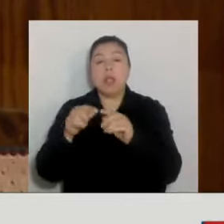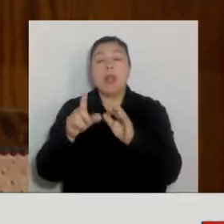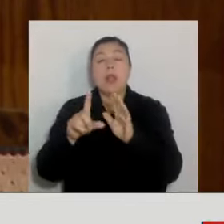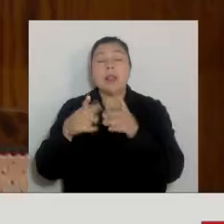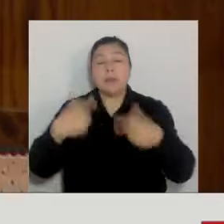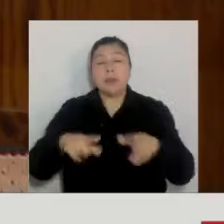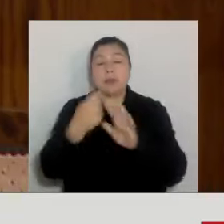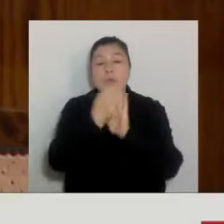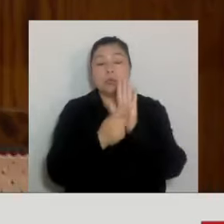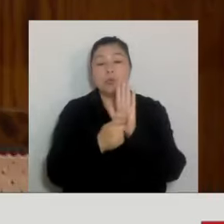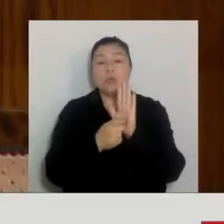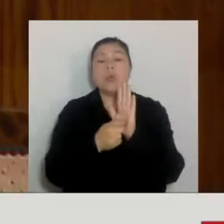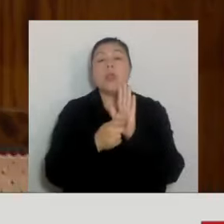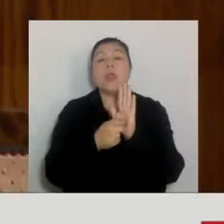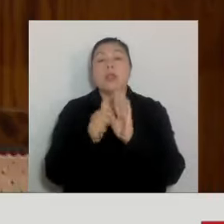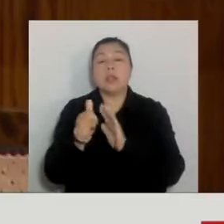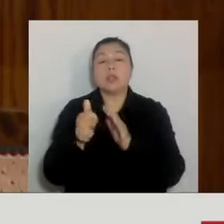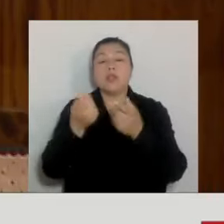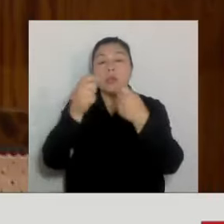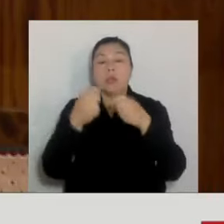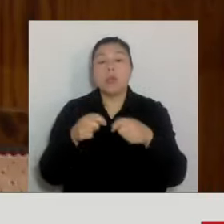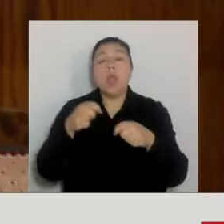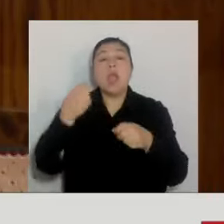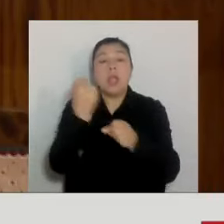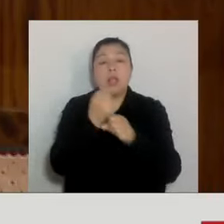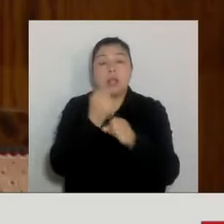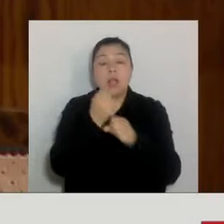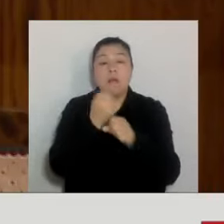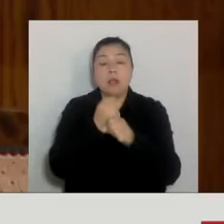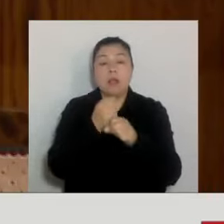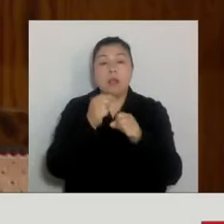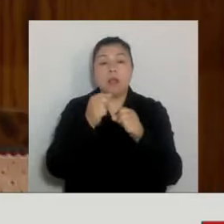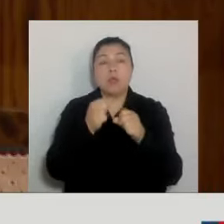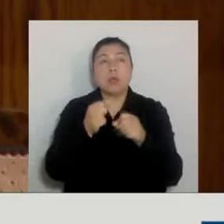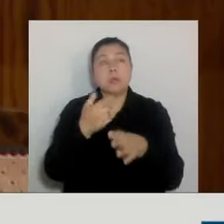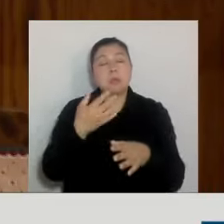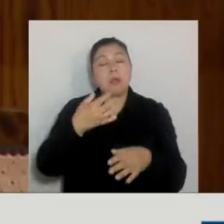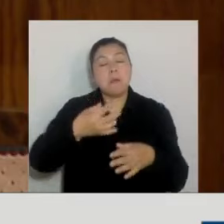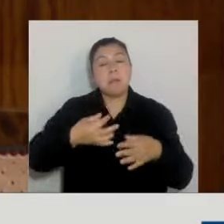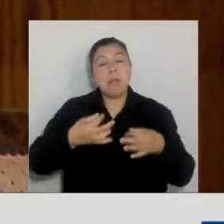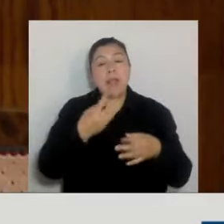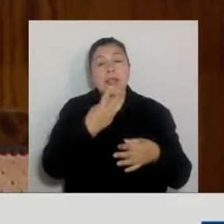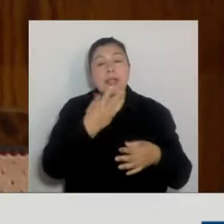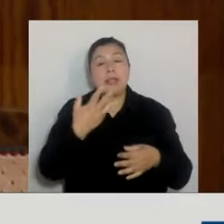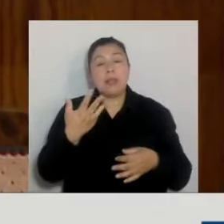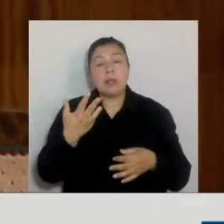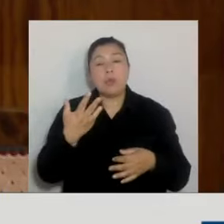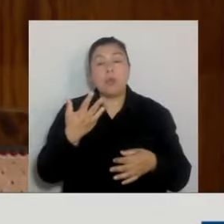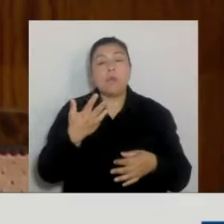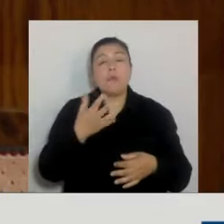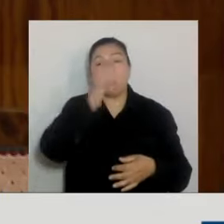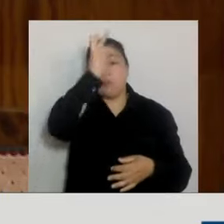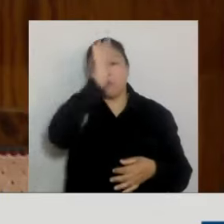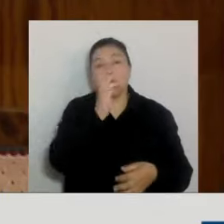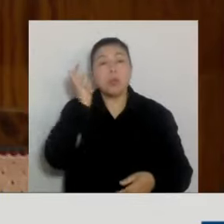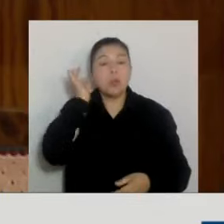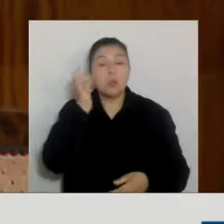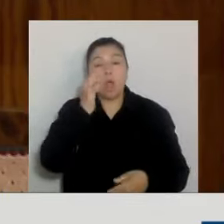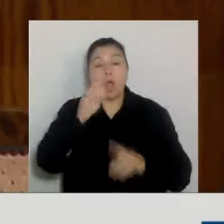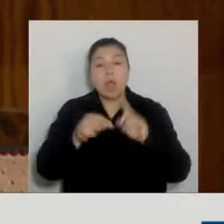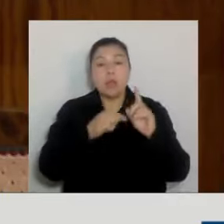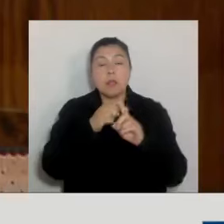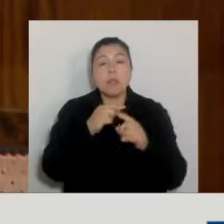Nacional de evaluación y productividad se considerará una planta de 39 funcionarias o funcionarios además de los cuatro